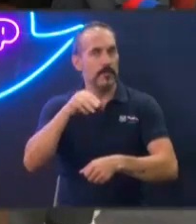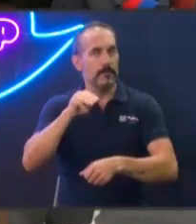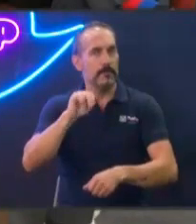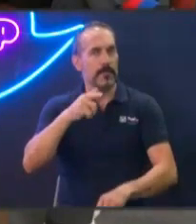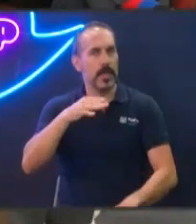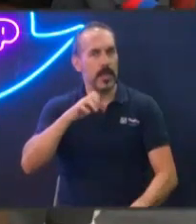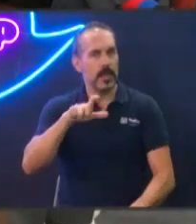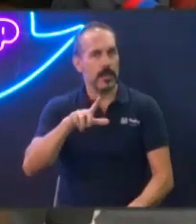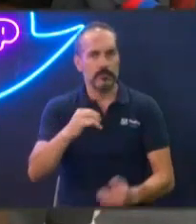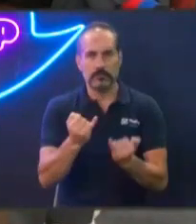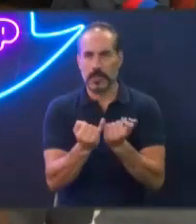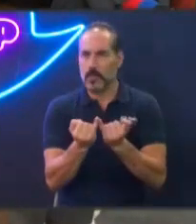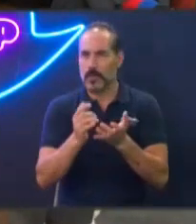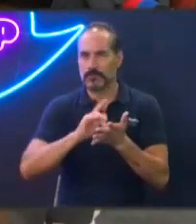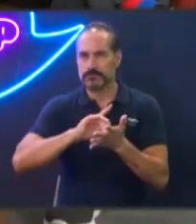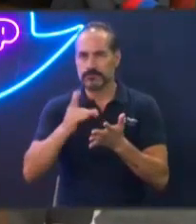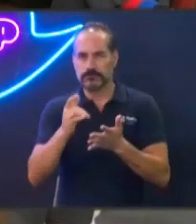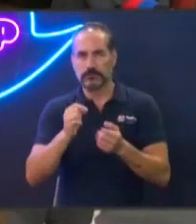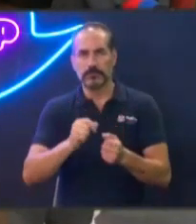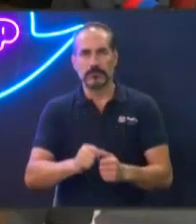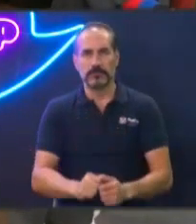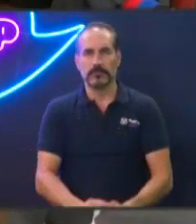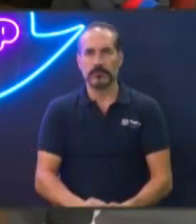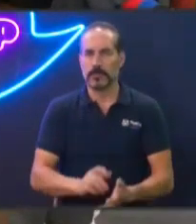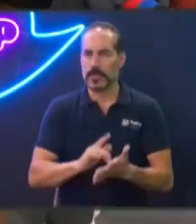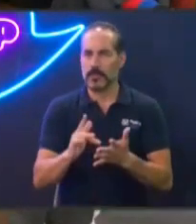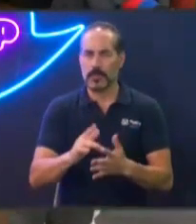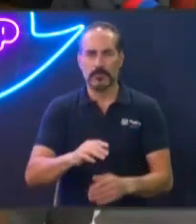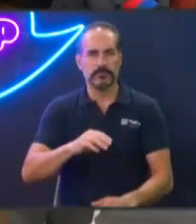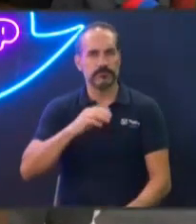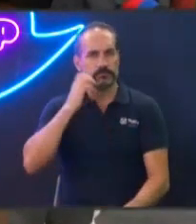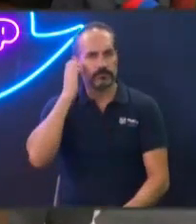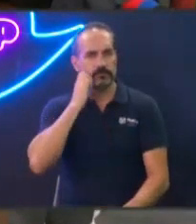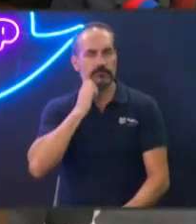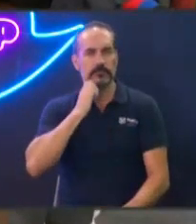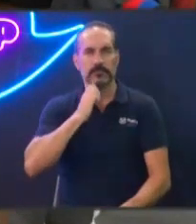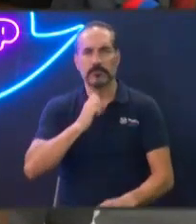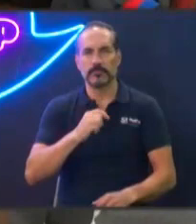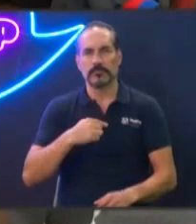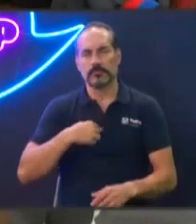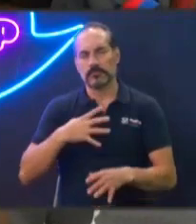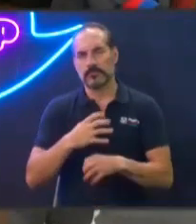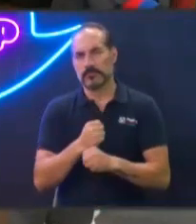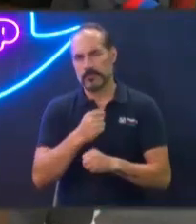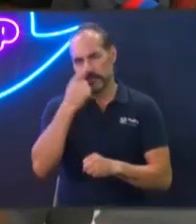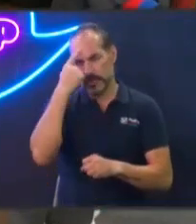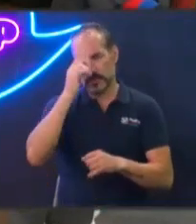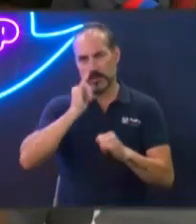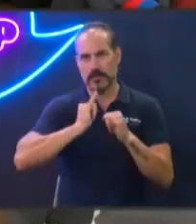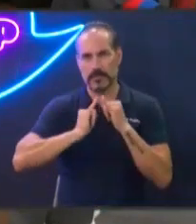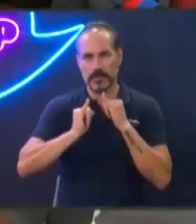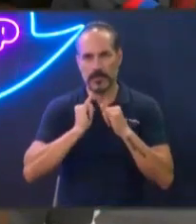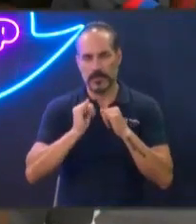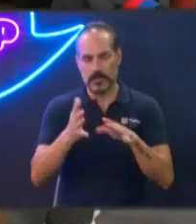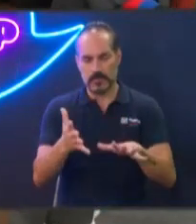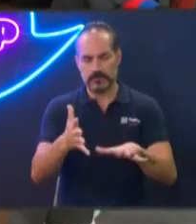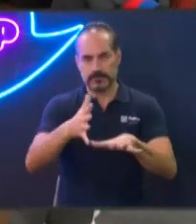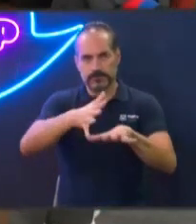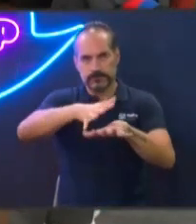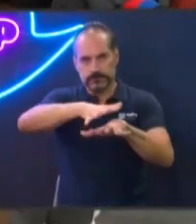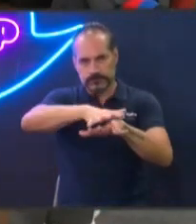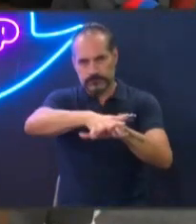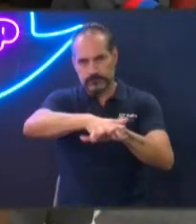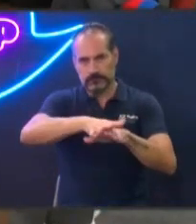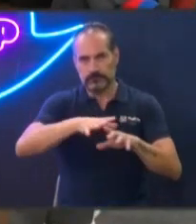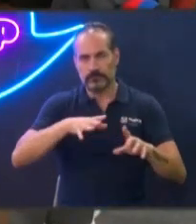esta información también agradecer a Edgar Campos en la transmisión de este programa en la traducción de